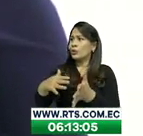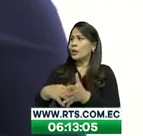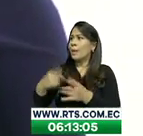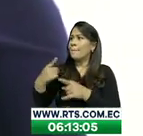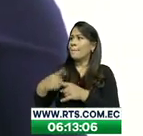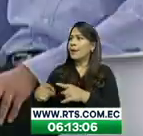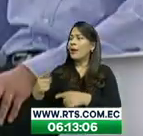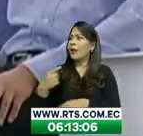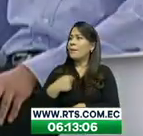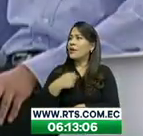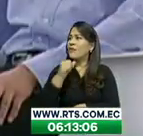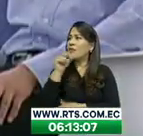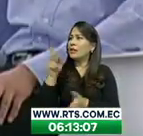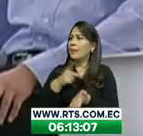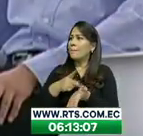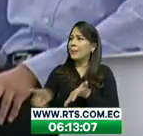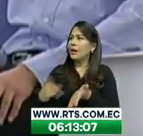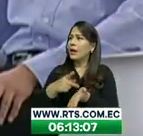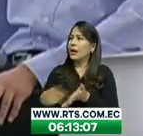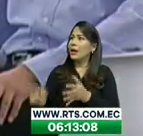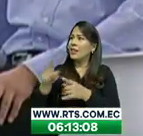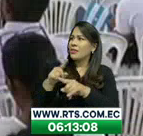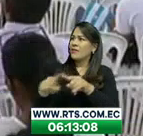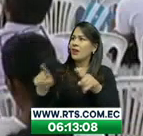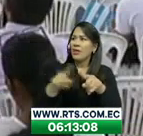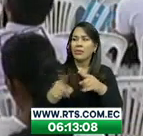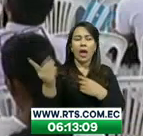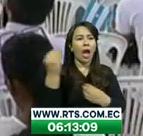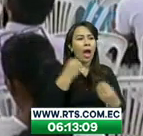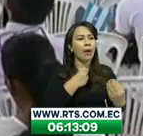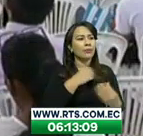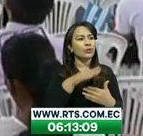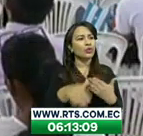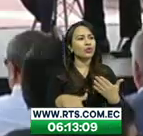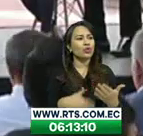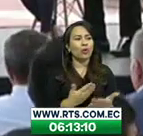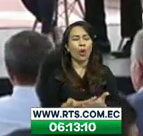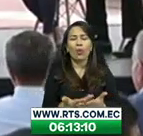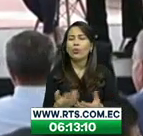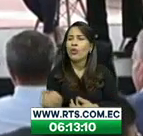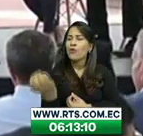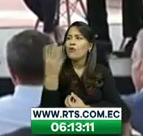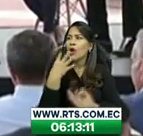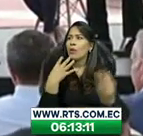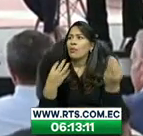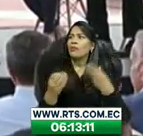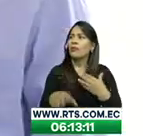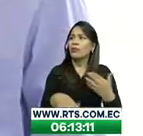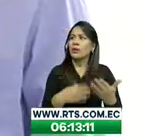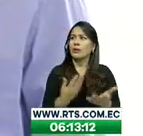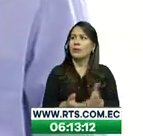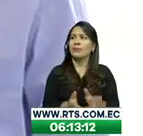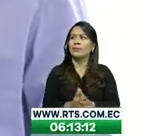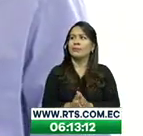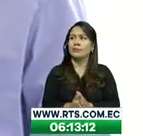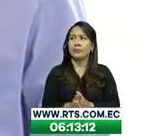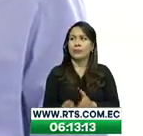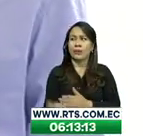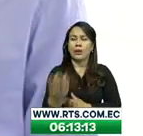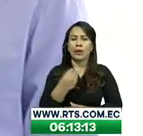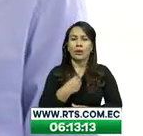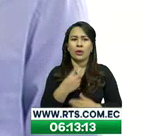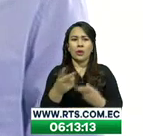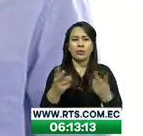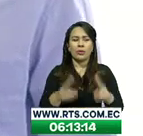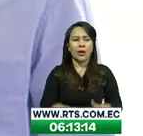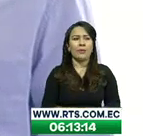Entré en coactiva. Historias distintas que en la plataforma del MAC confluyeron en la misma frustración. Porque tampoco había terminado mis estudios y